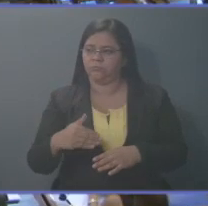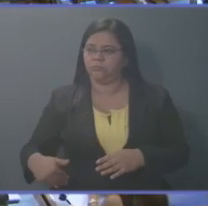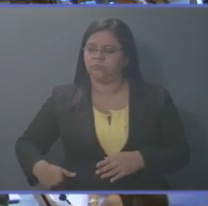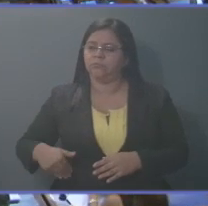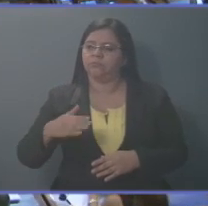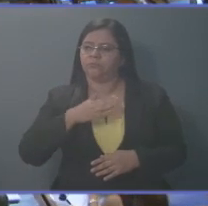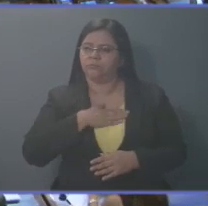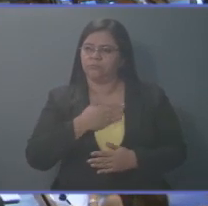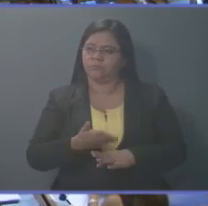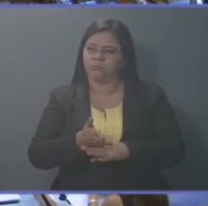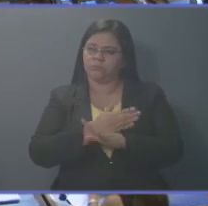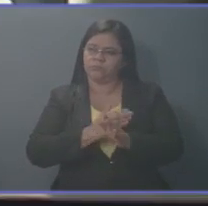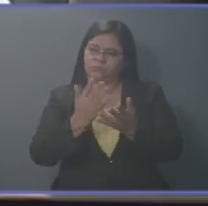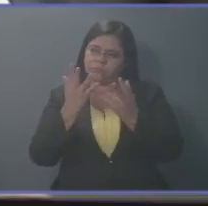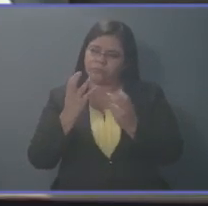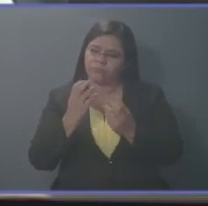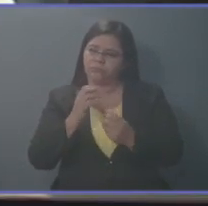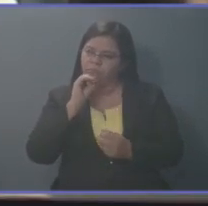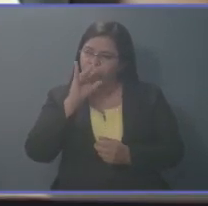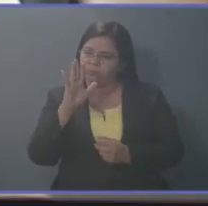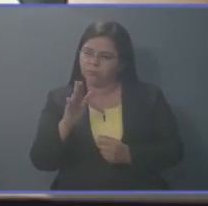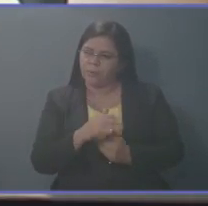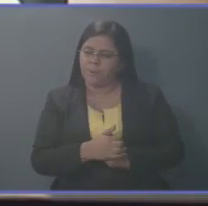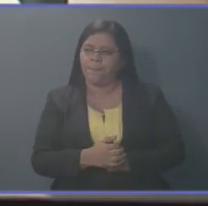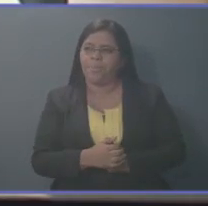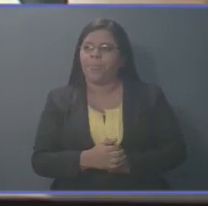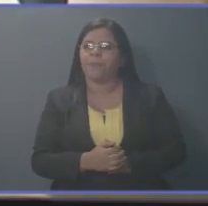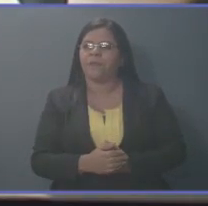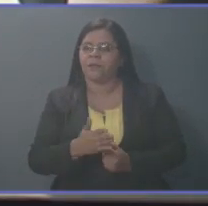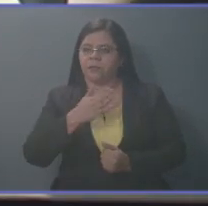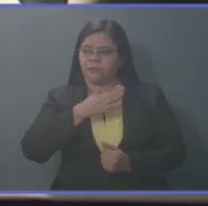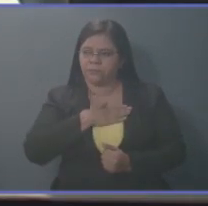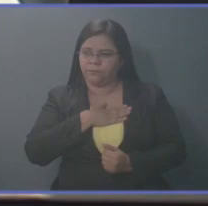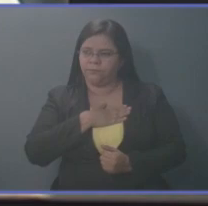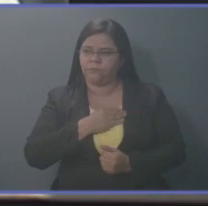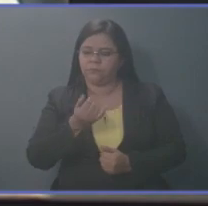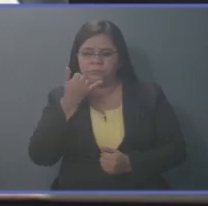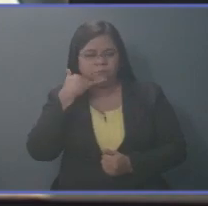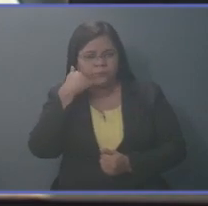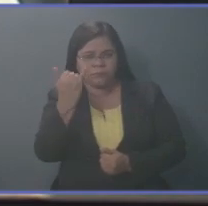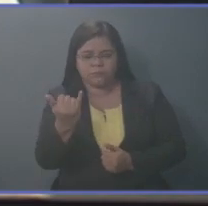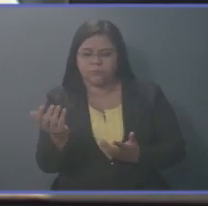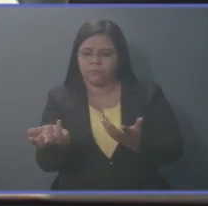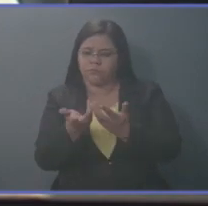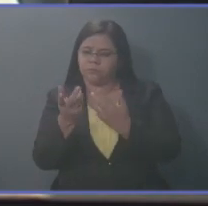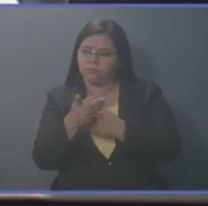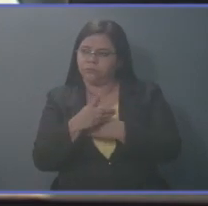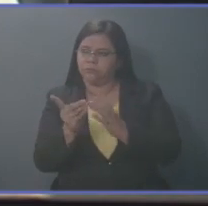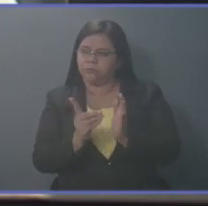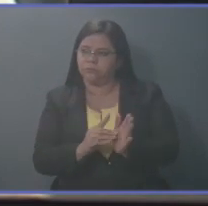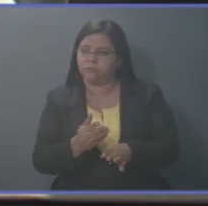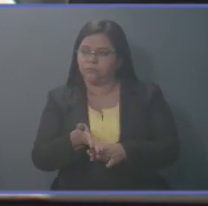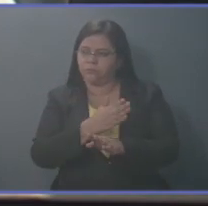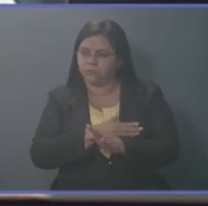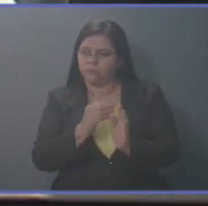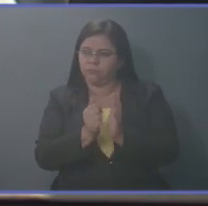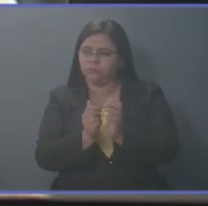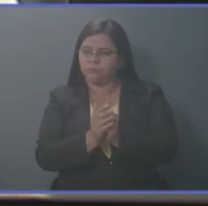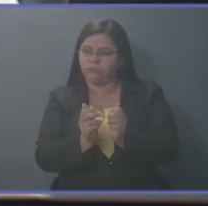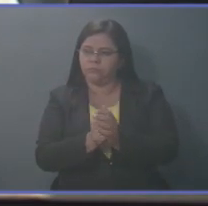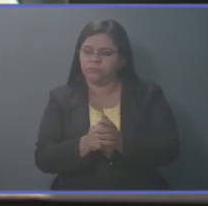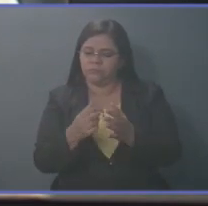Es que yo le pedía la palabra porque de hecho yo fui una de las que le llamé a las colegas cuando había un problema de